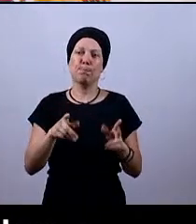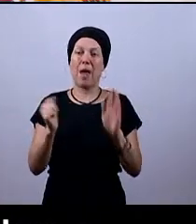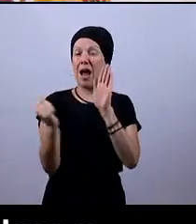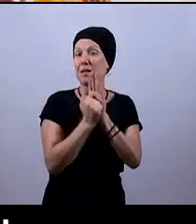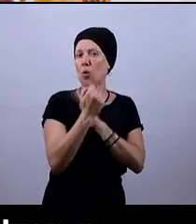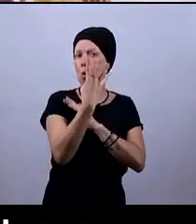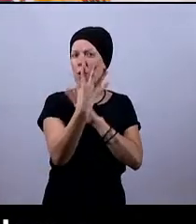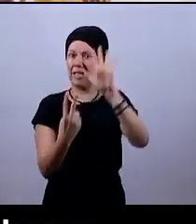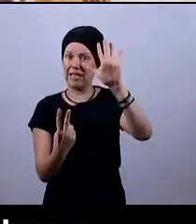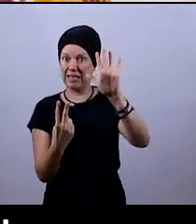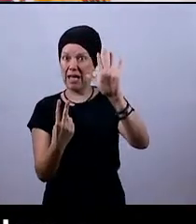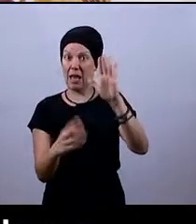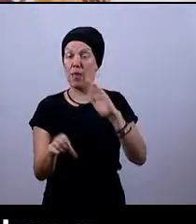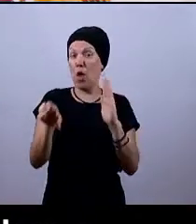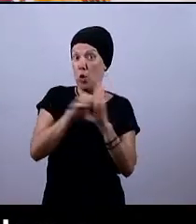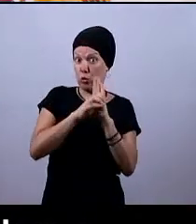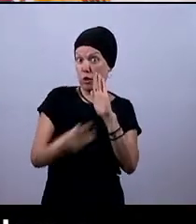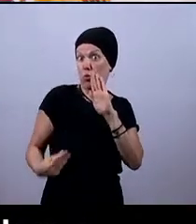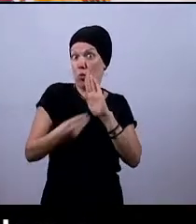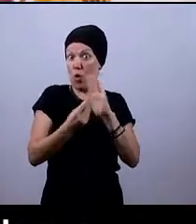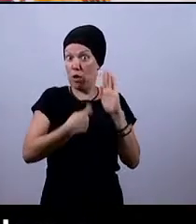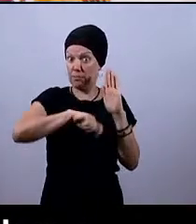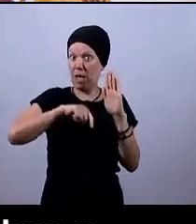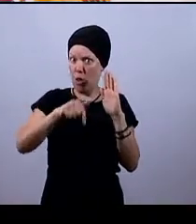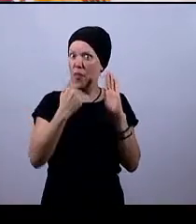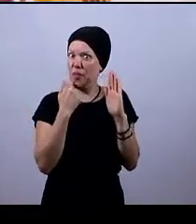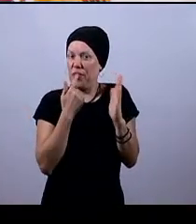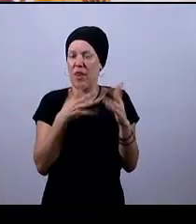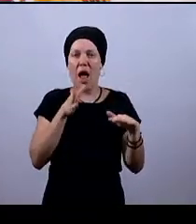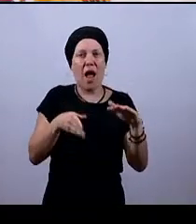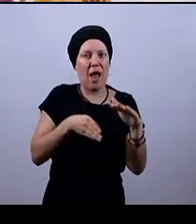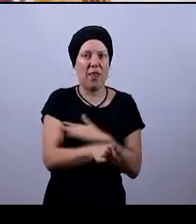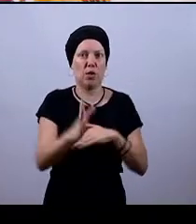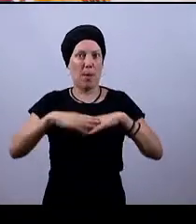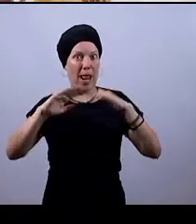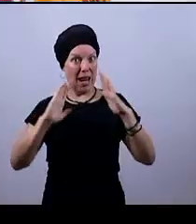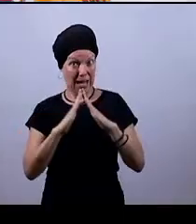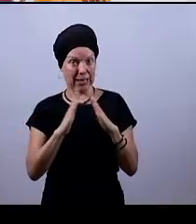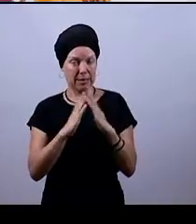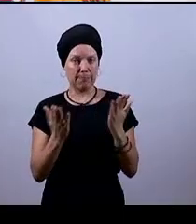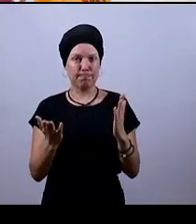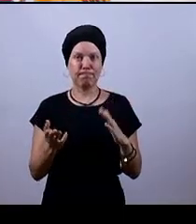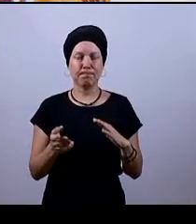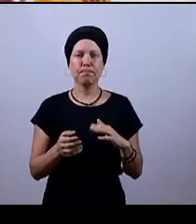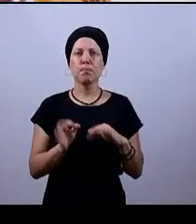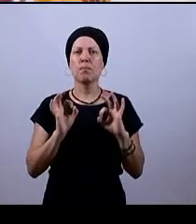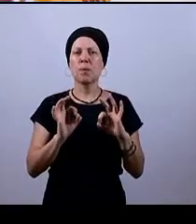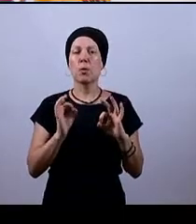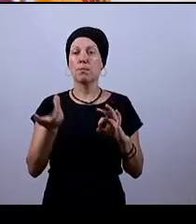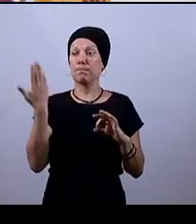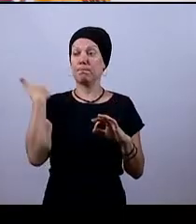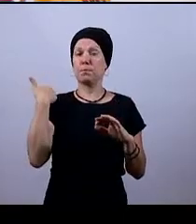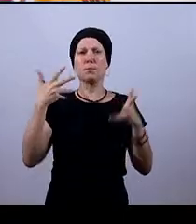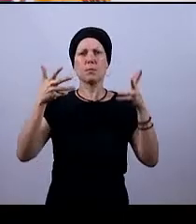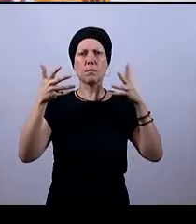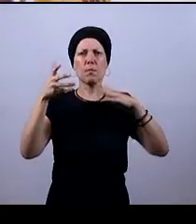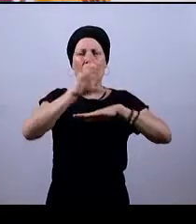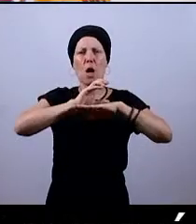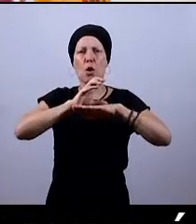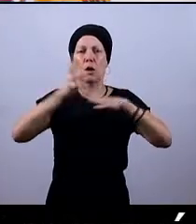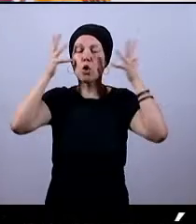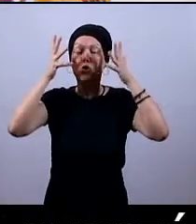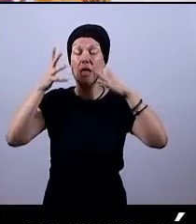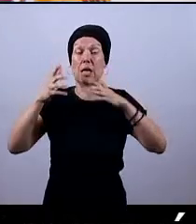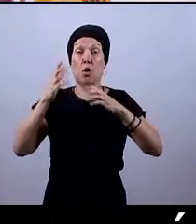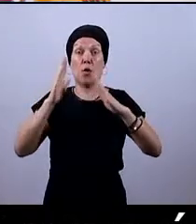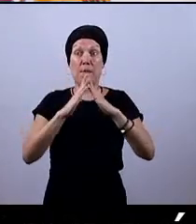artículo 47 de la Constitución española en ese acceso a la vivienda, tal y como avanzó el consejero de Vivienda la